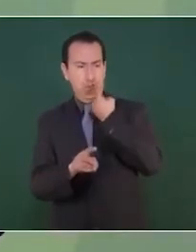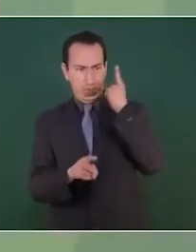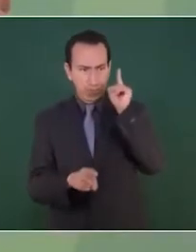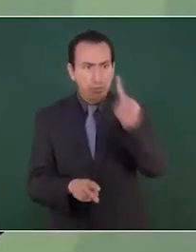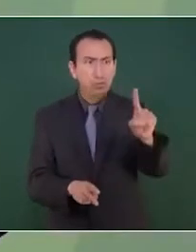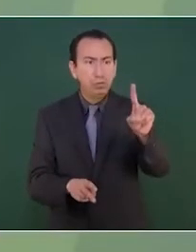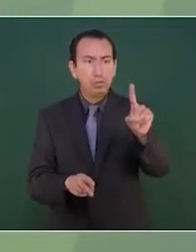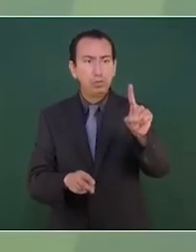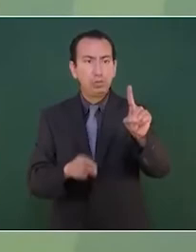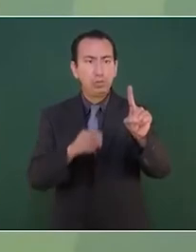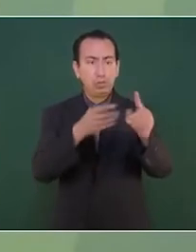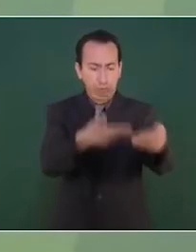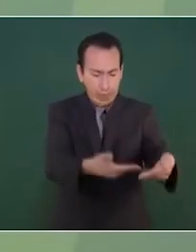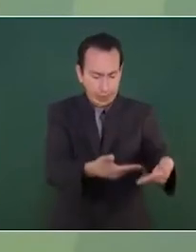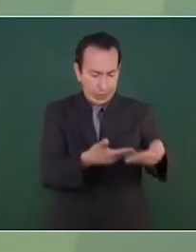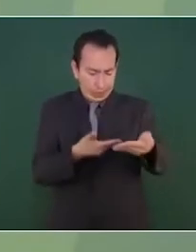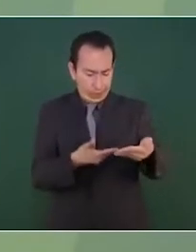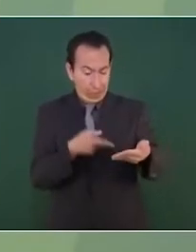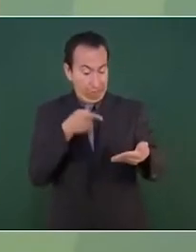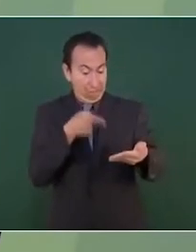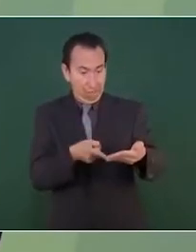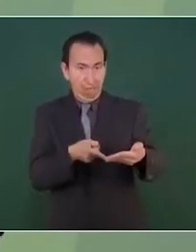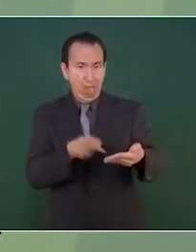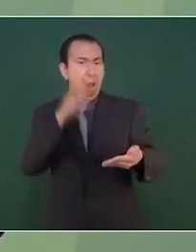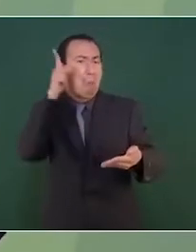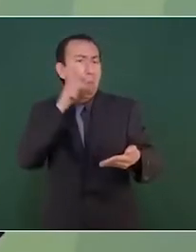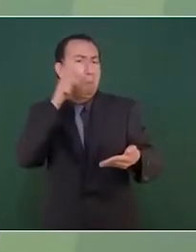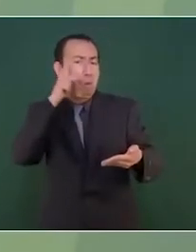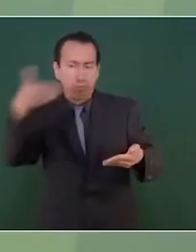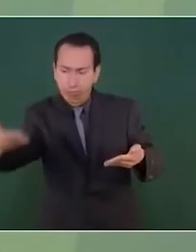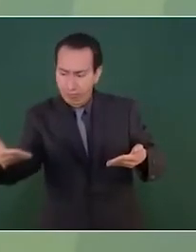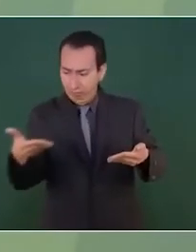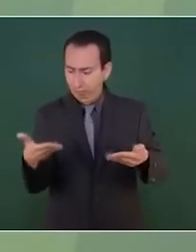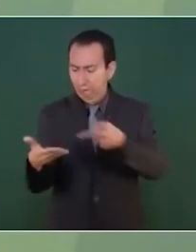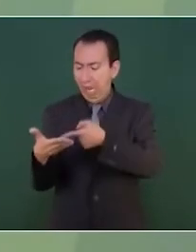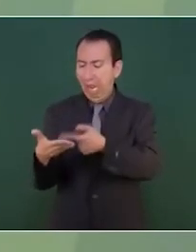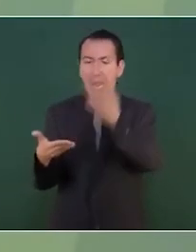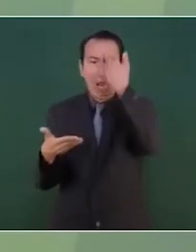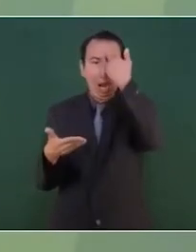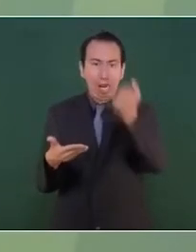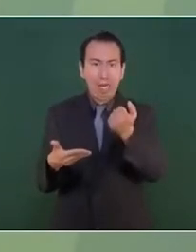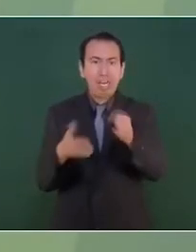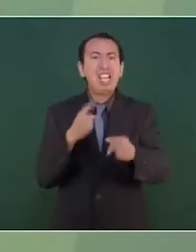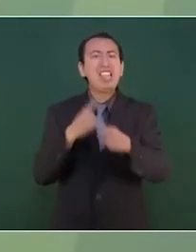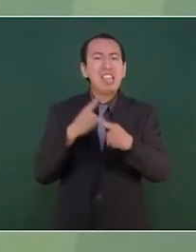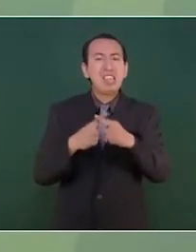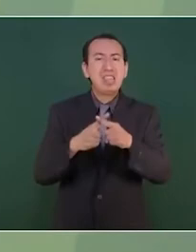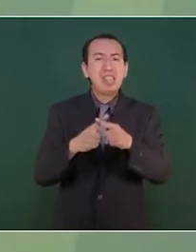ante la autoridad competente. ¿Y cuál es la autoridad competente? La Fiscalía.